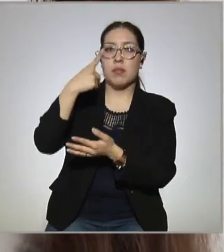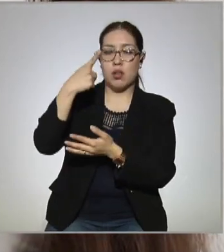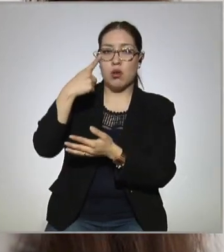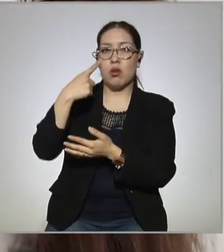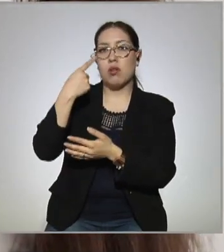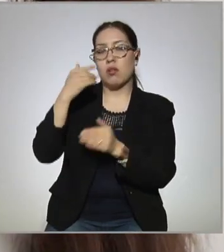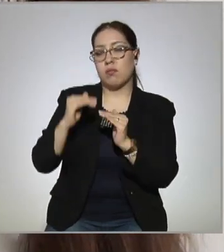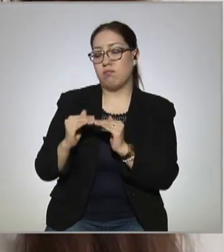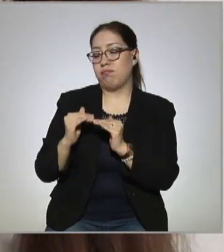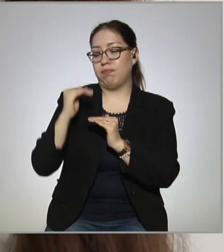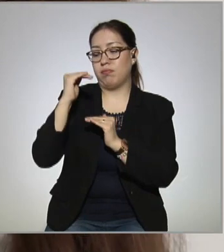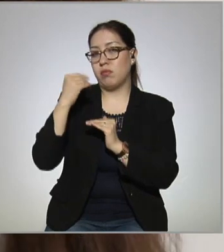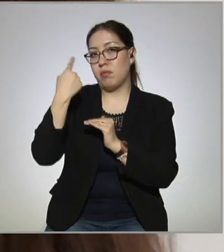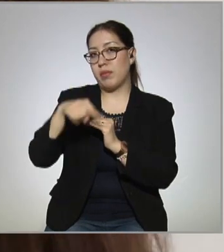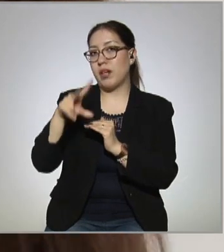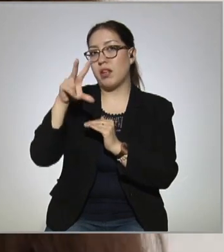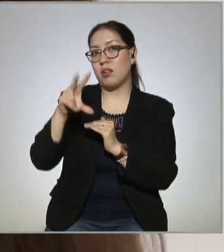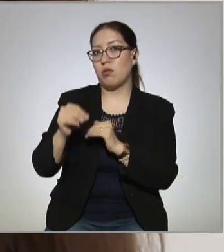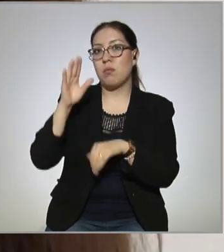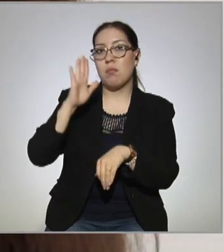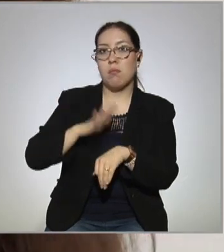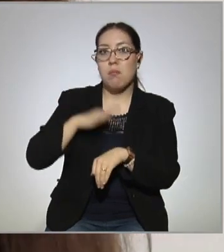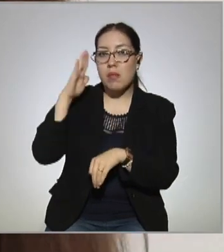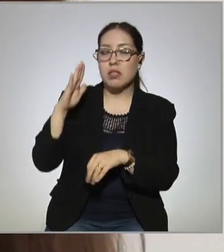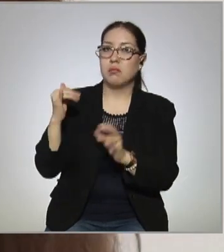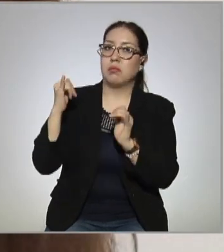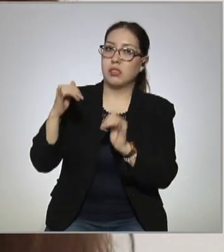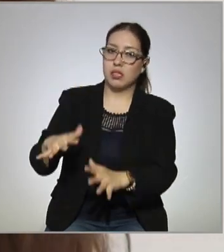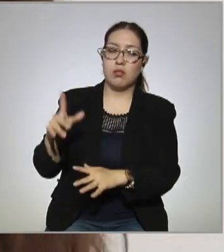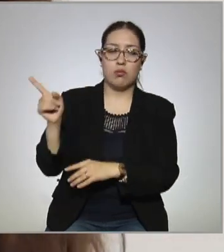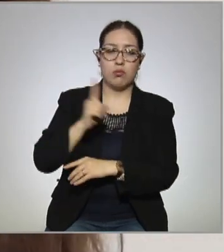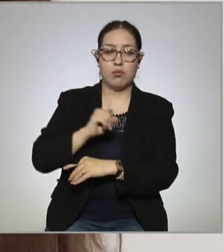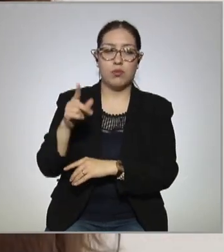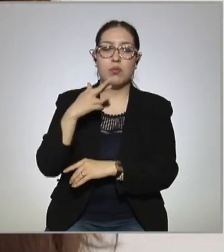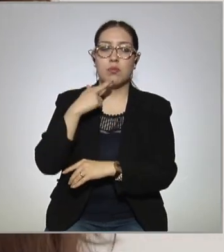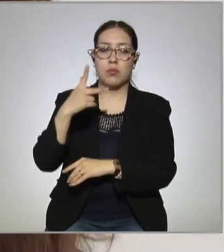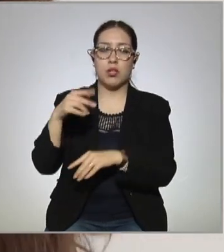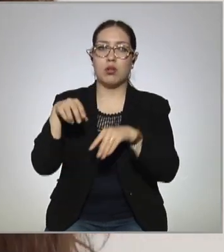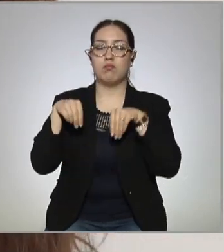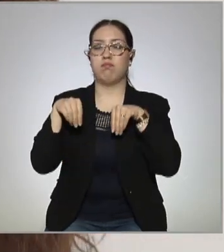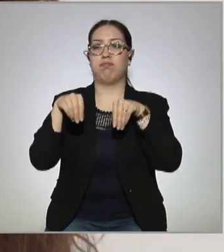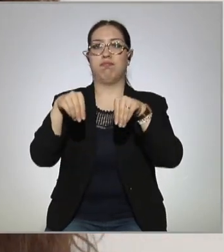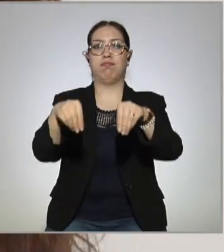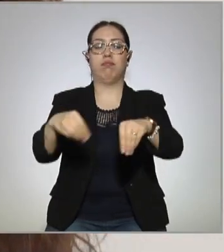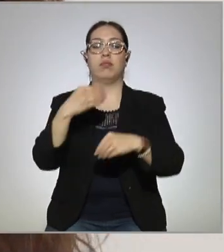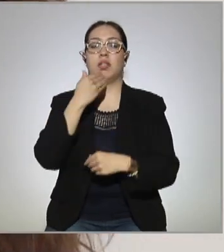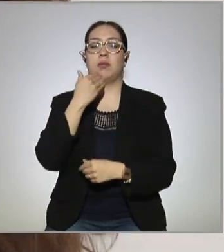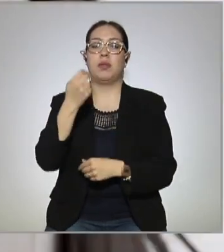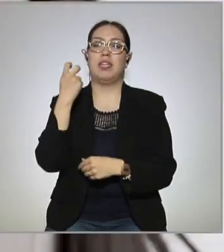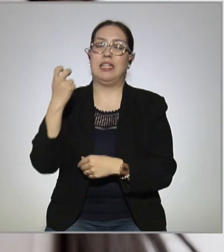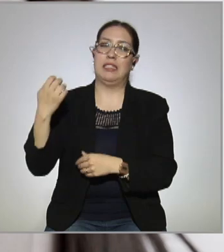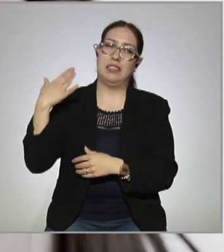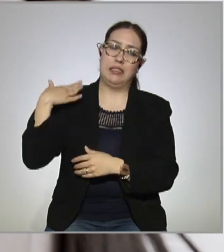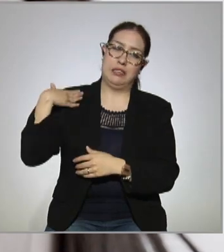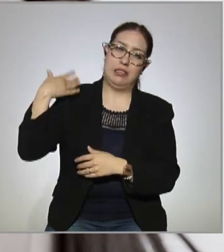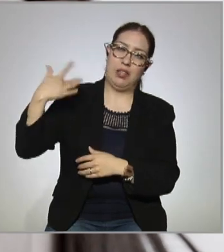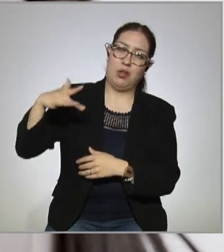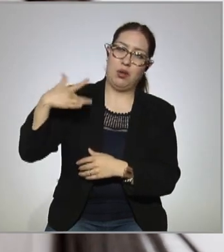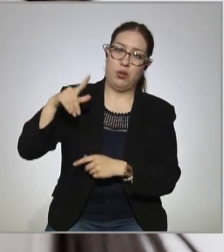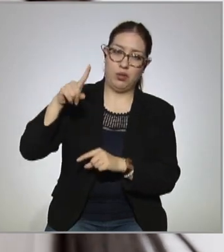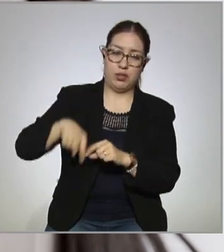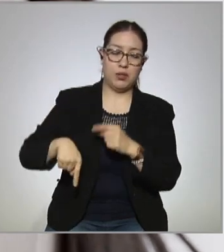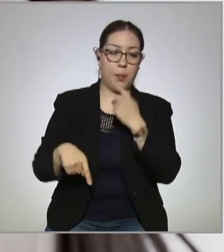manera excesiva los brazos y trabajar de frente. Así podemos quitarle tensión al manguito rotador y evitar estas lesiones. Los